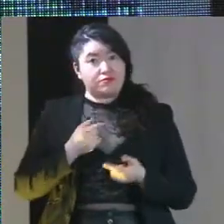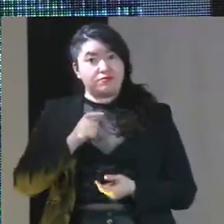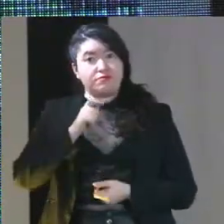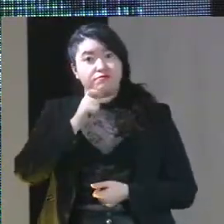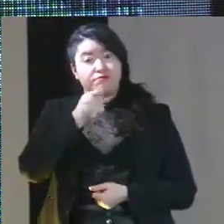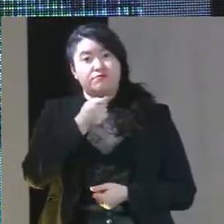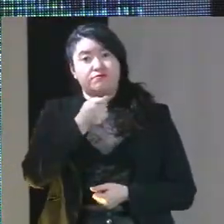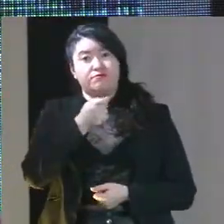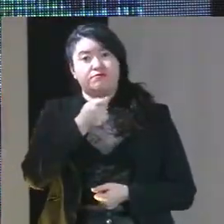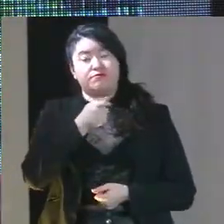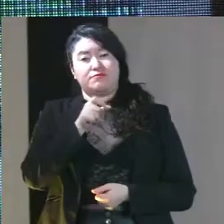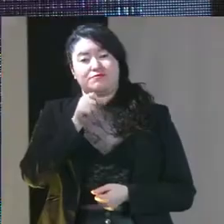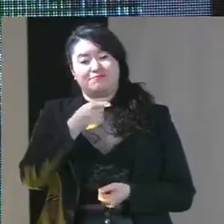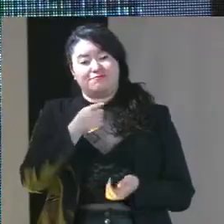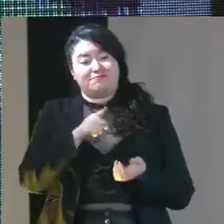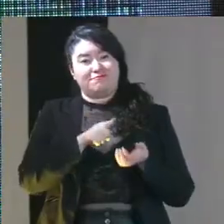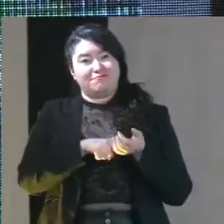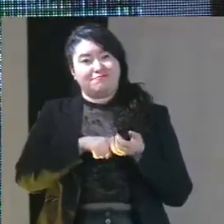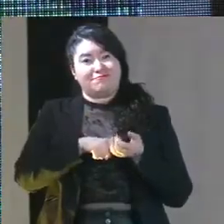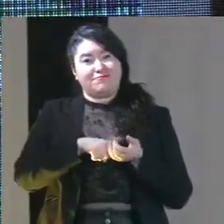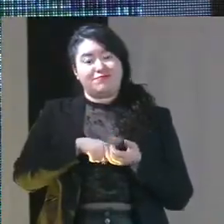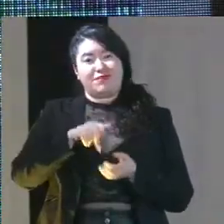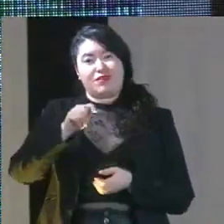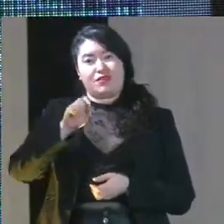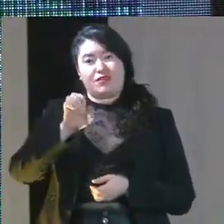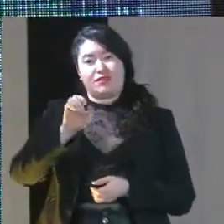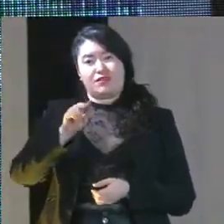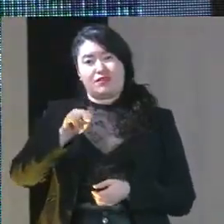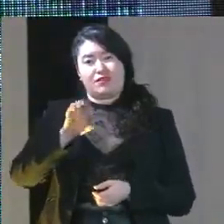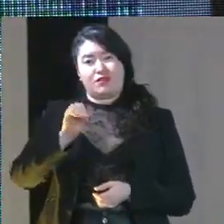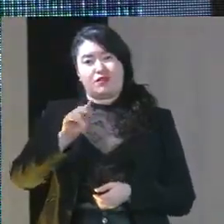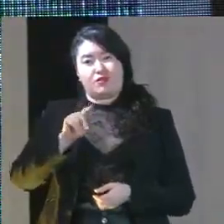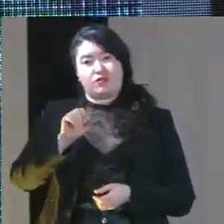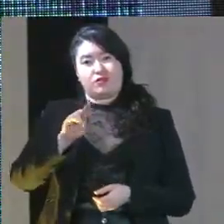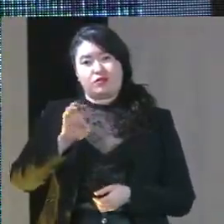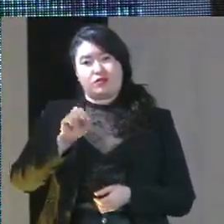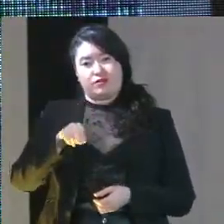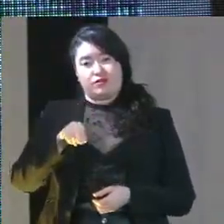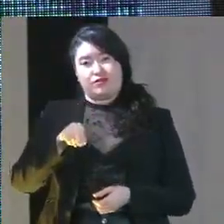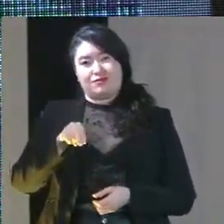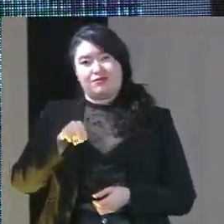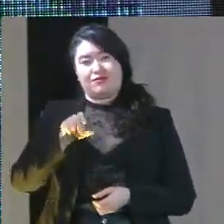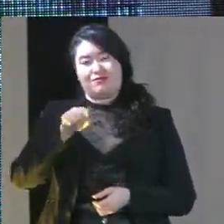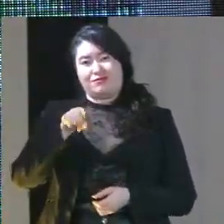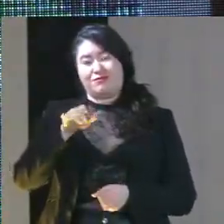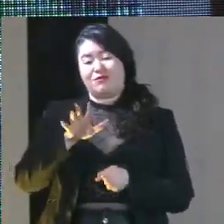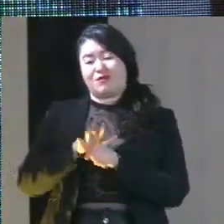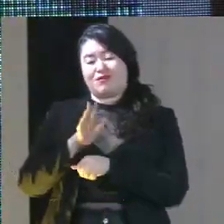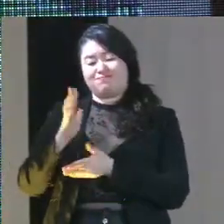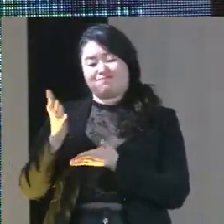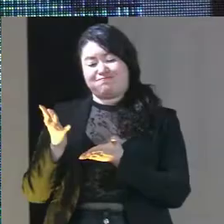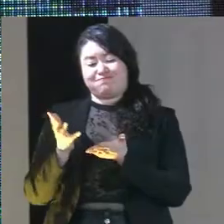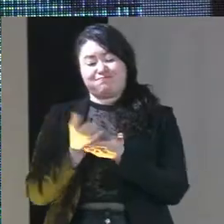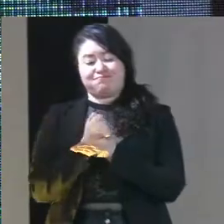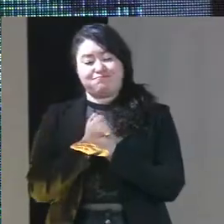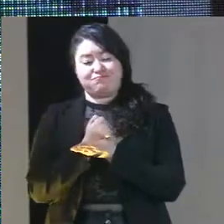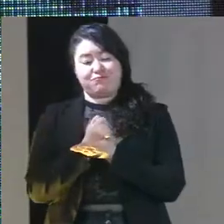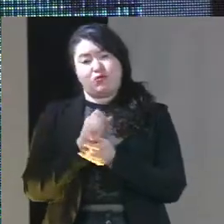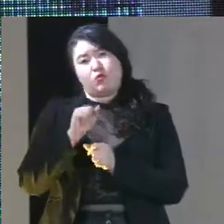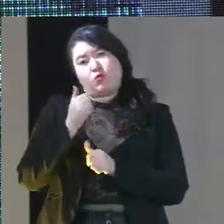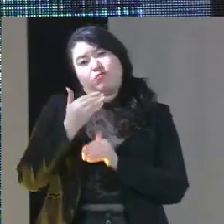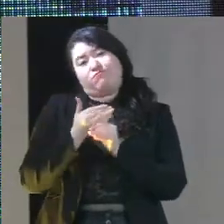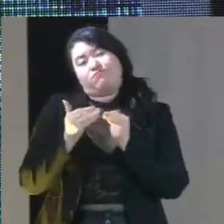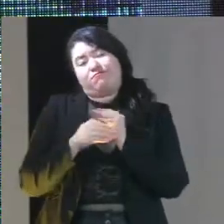la novelesca caída de Tenochtitlan y ve la derrota de los aztecas como la conquista propiamente dicha, o